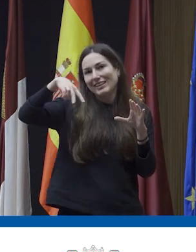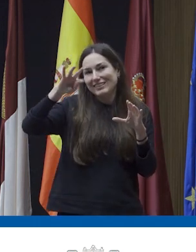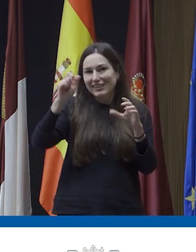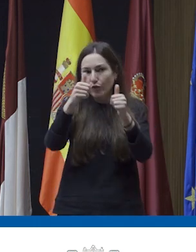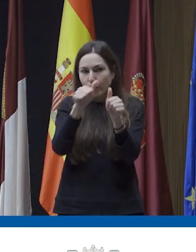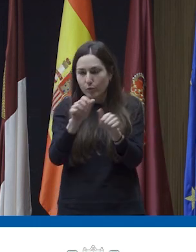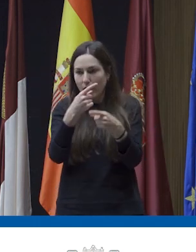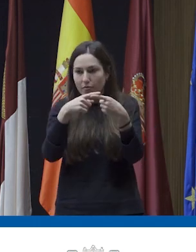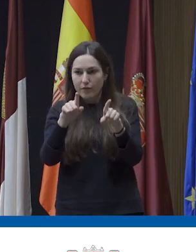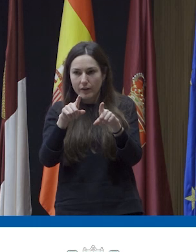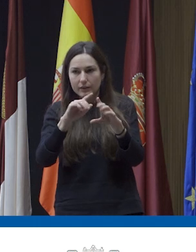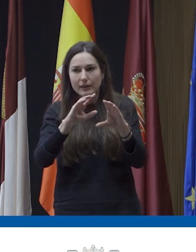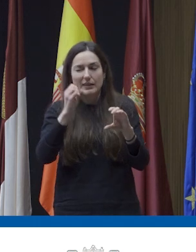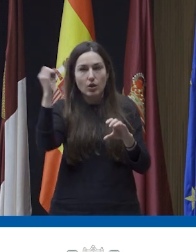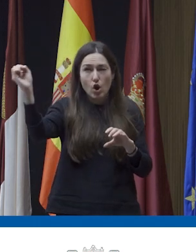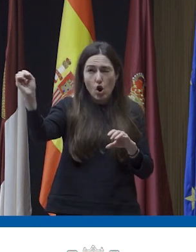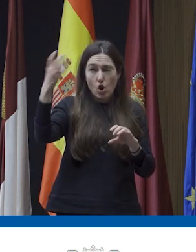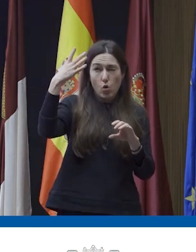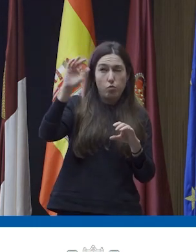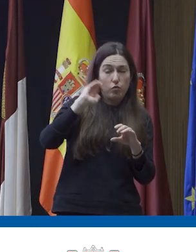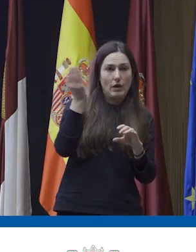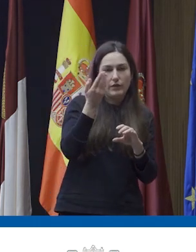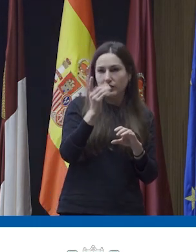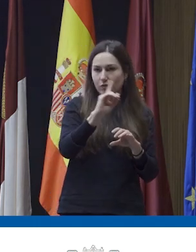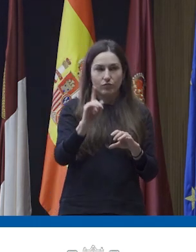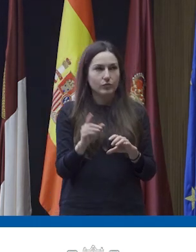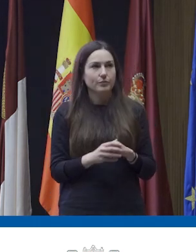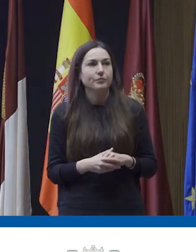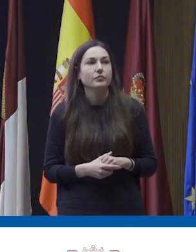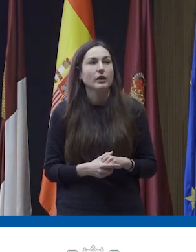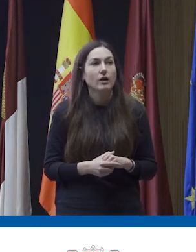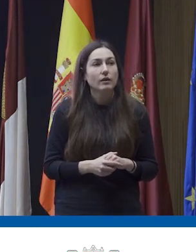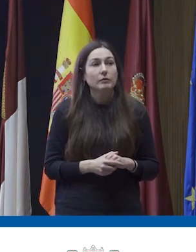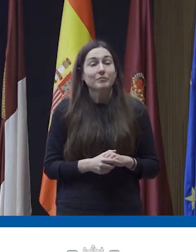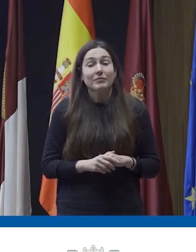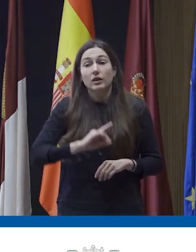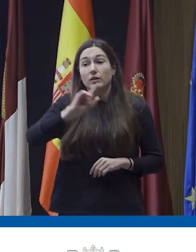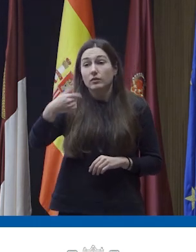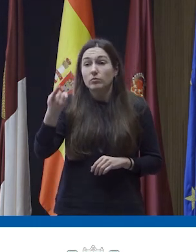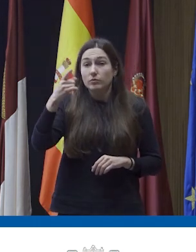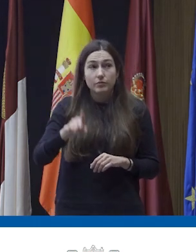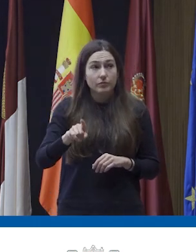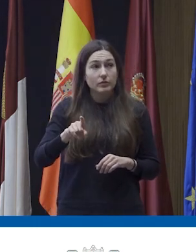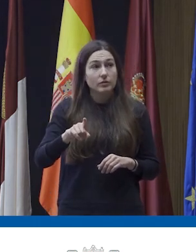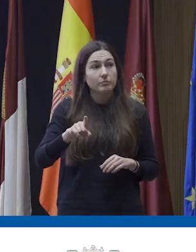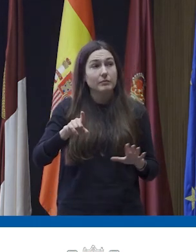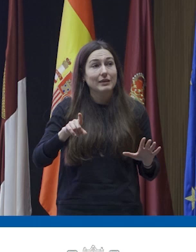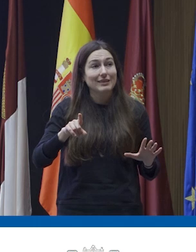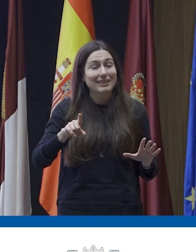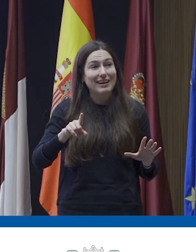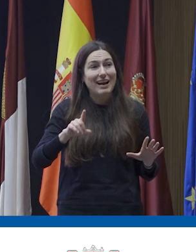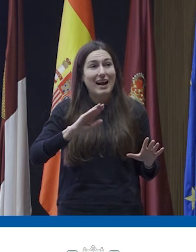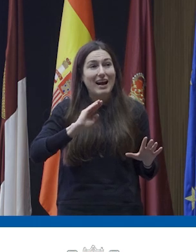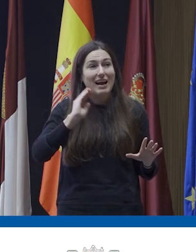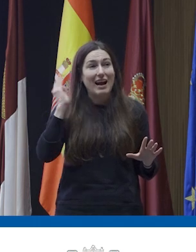igual y no producen halos ni deslumbramientos. Y luego, respecto a las lentes multifocales y las EDOF, producen una alteración